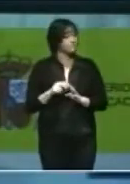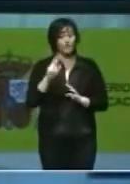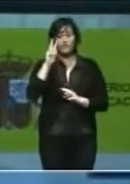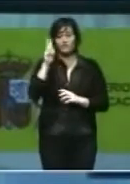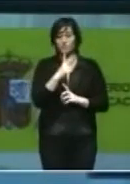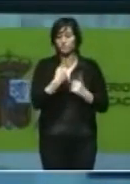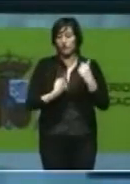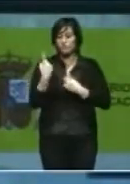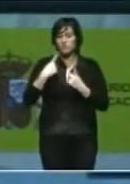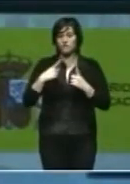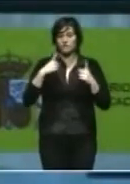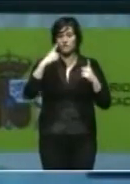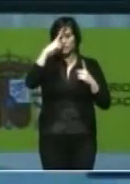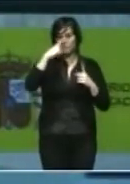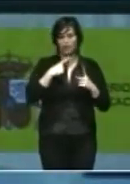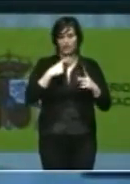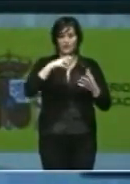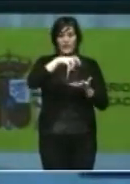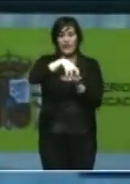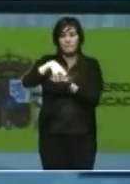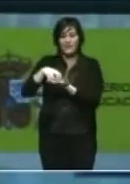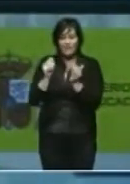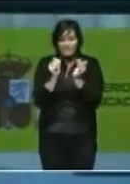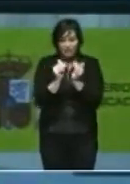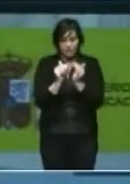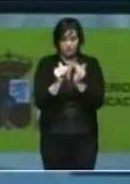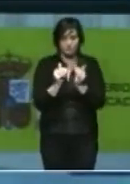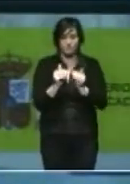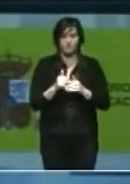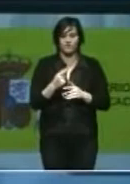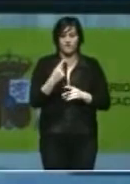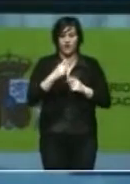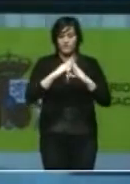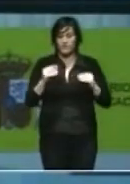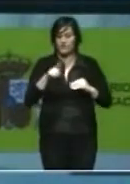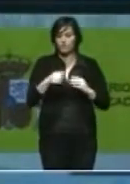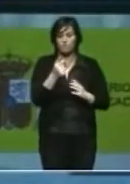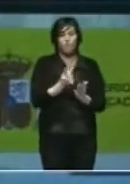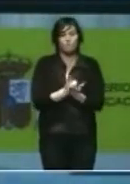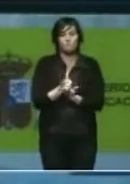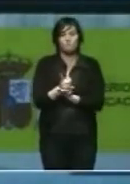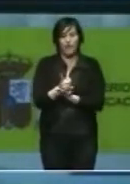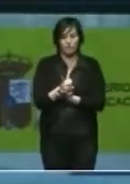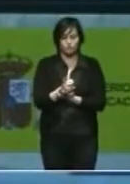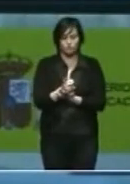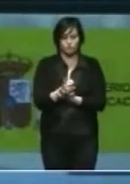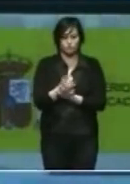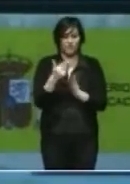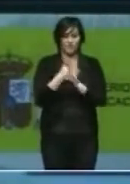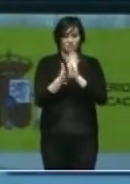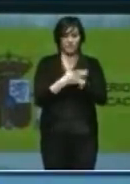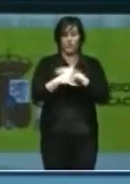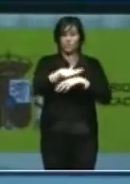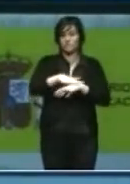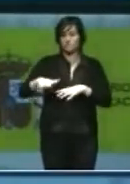sugerentes imágenes de la maqueta de la Freie y un poco el plano que establece esa superposición entre los espacios